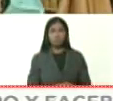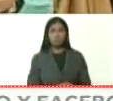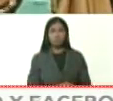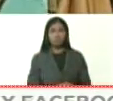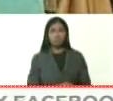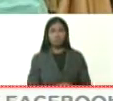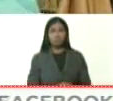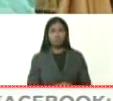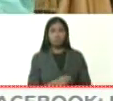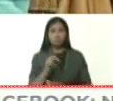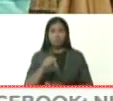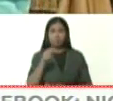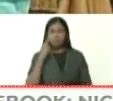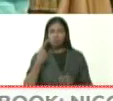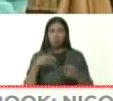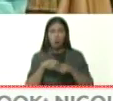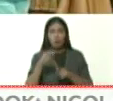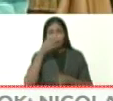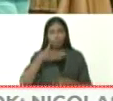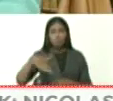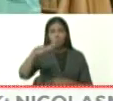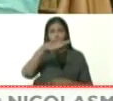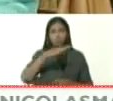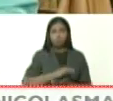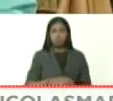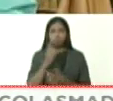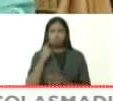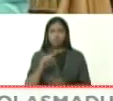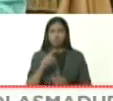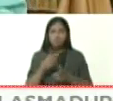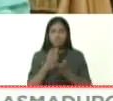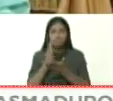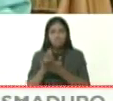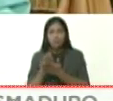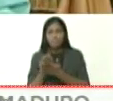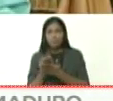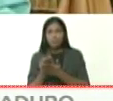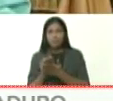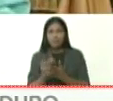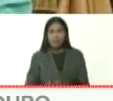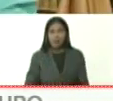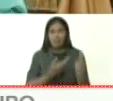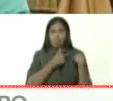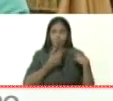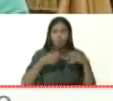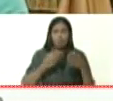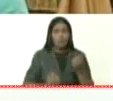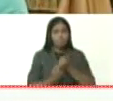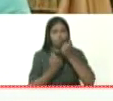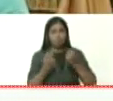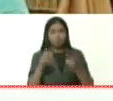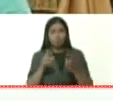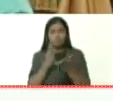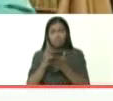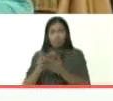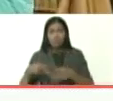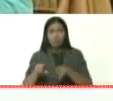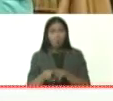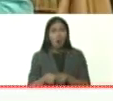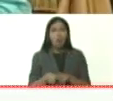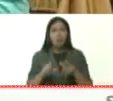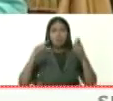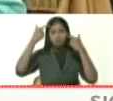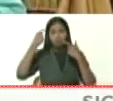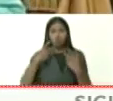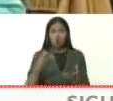Y aquí quien manda es el pueblo. Y el pueblo siempre le dio su respaldo a nuestro comandante Chávez. Ahora yo heredé todas esas